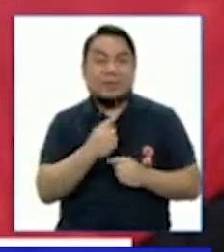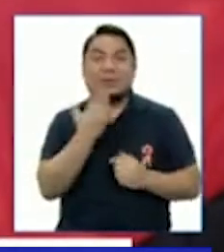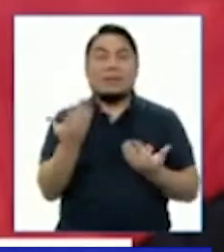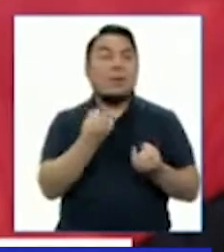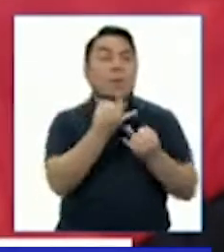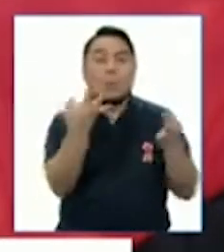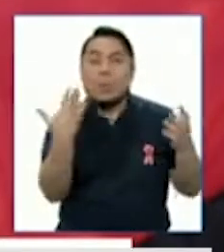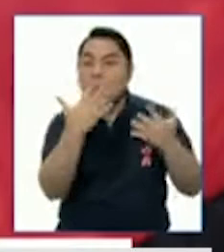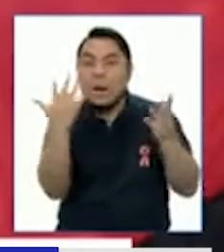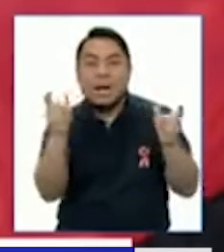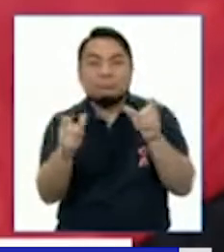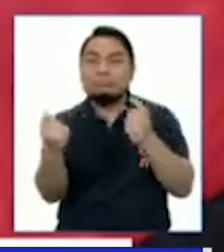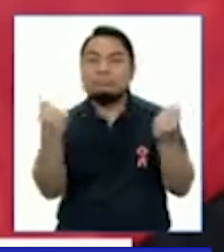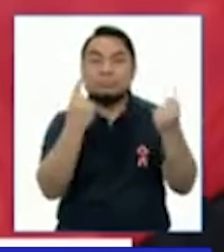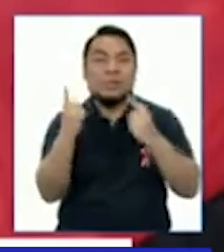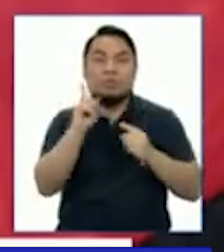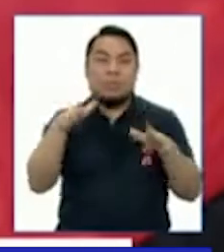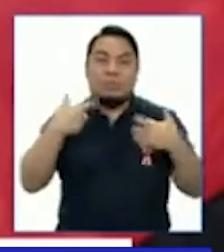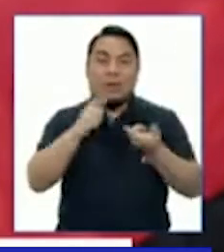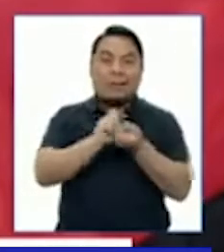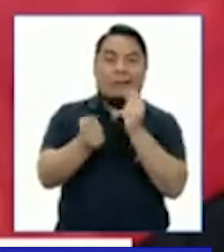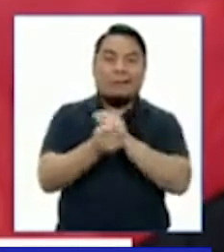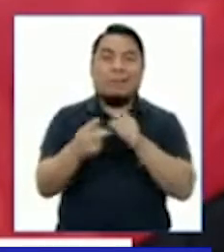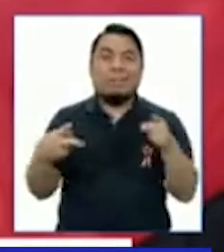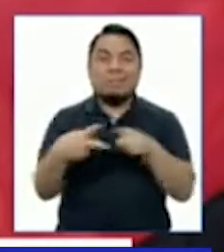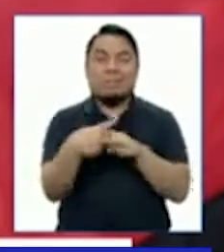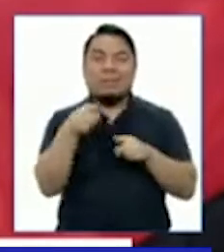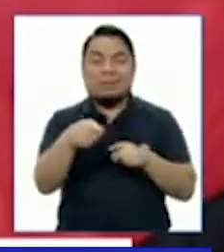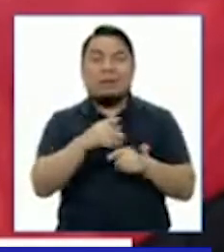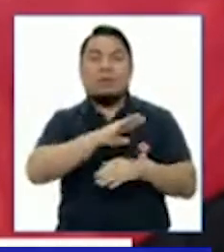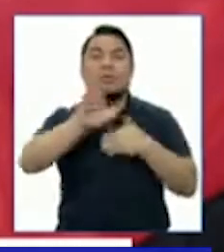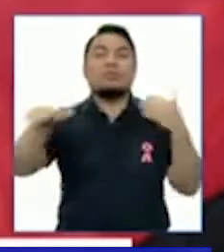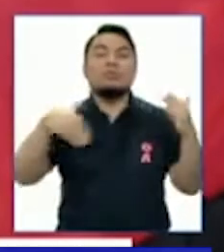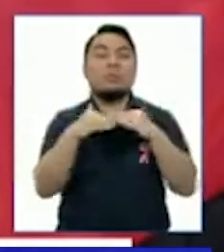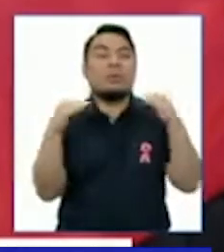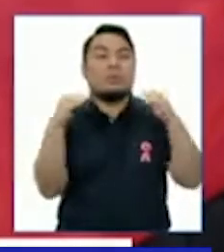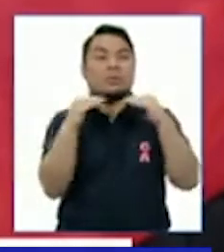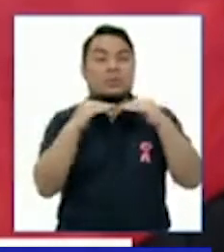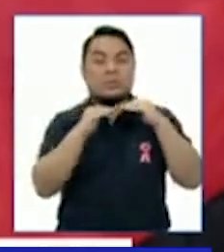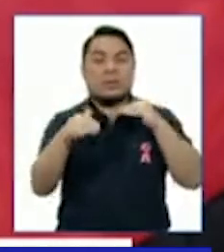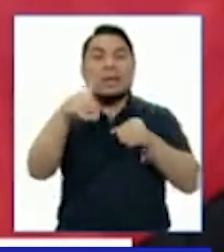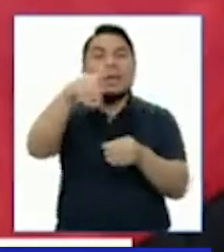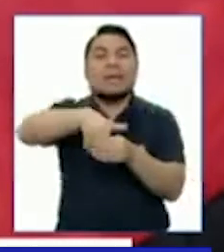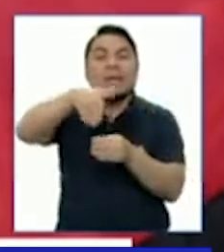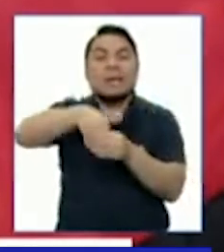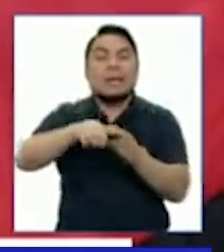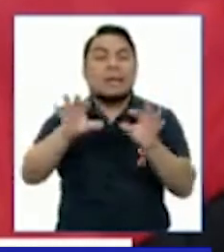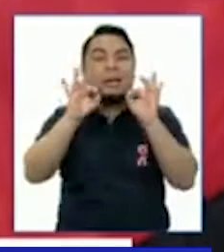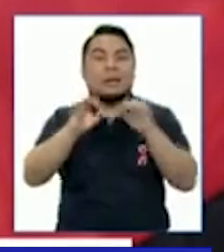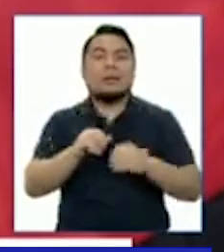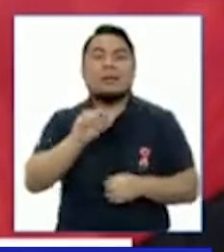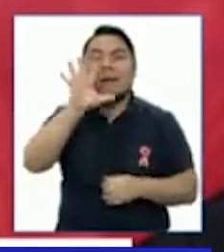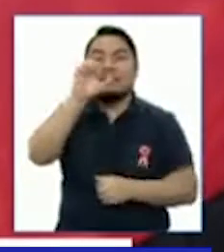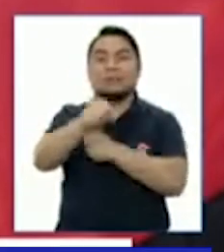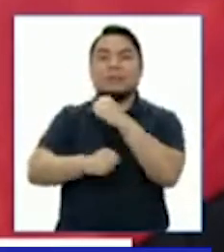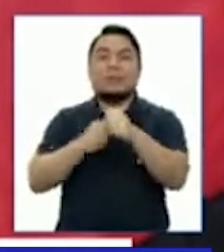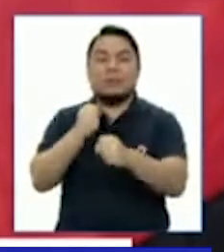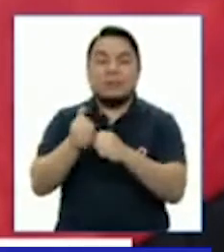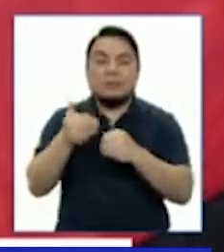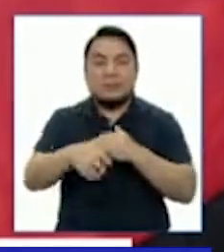externo puede alterar la predictibilidad de elecciones cada 5 años en nuestro